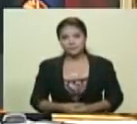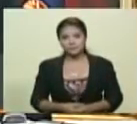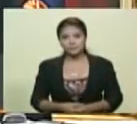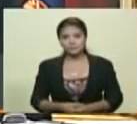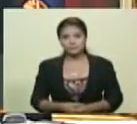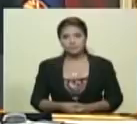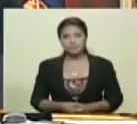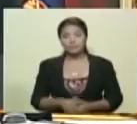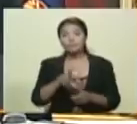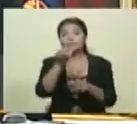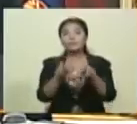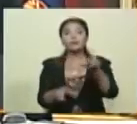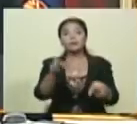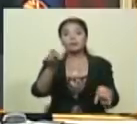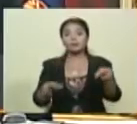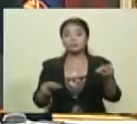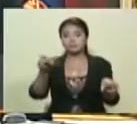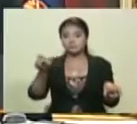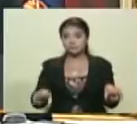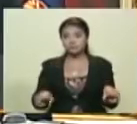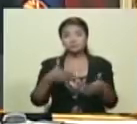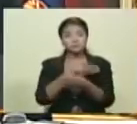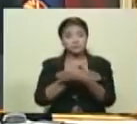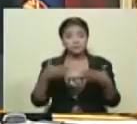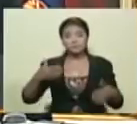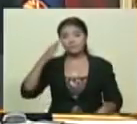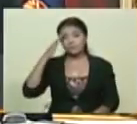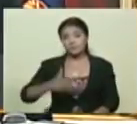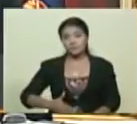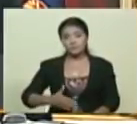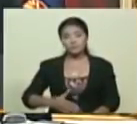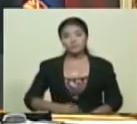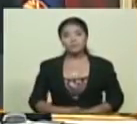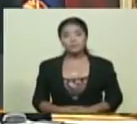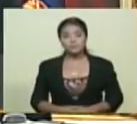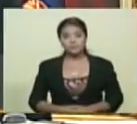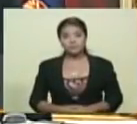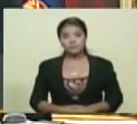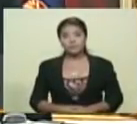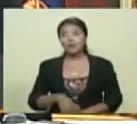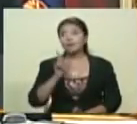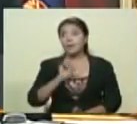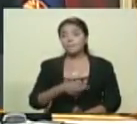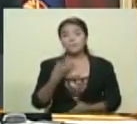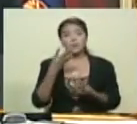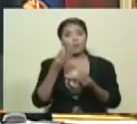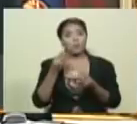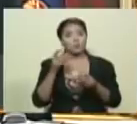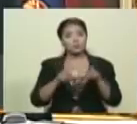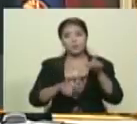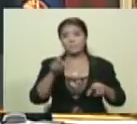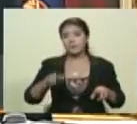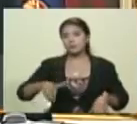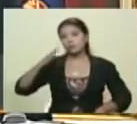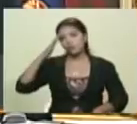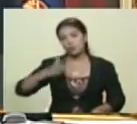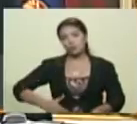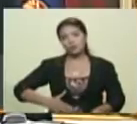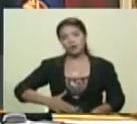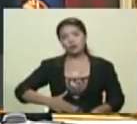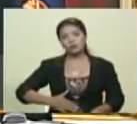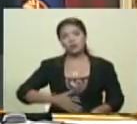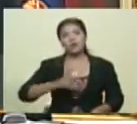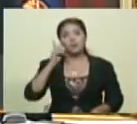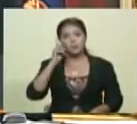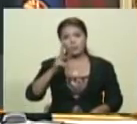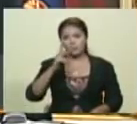de ciudadanos, ciudadanas, milicianos, milicianas y a miles de soldados, soldadas y